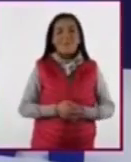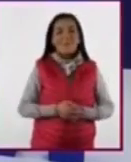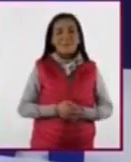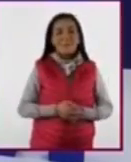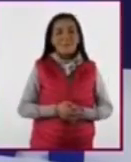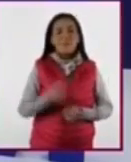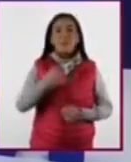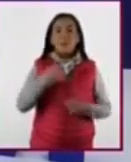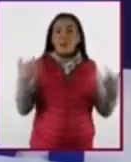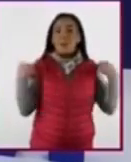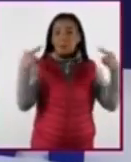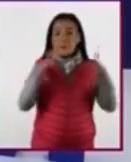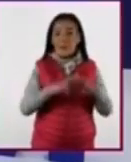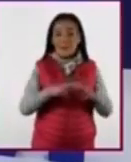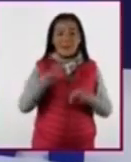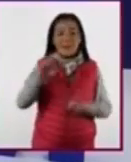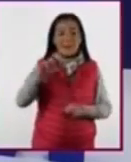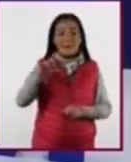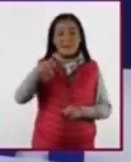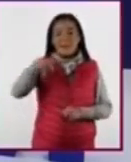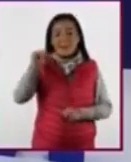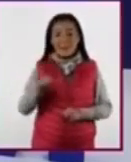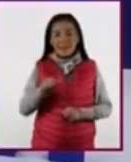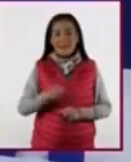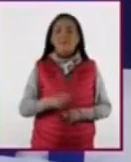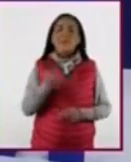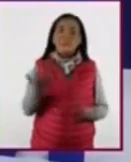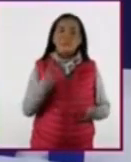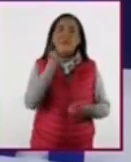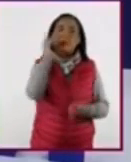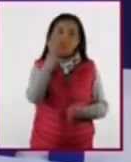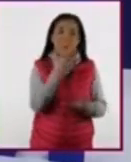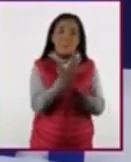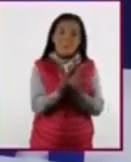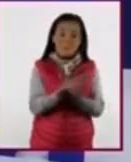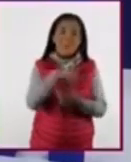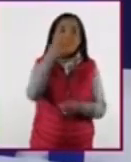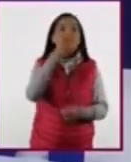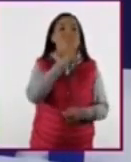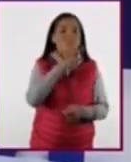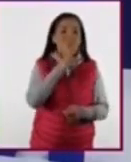Erika Argüelles y les espero muy pronto aquí,